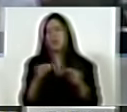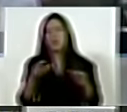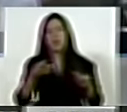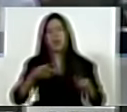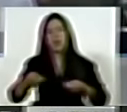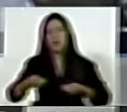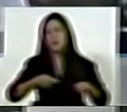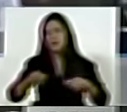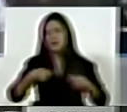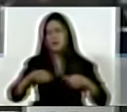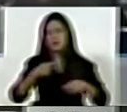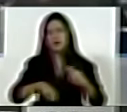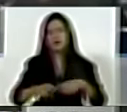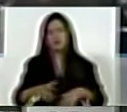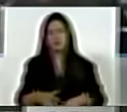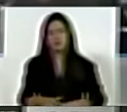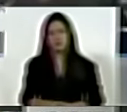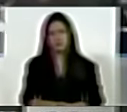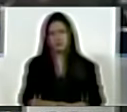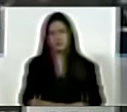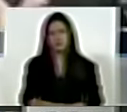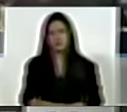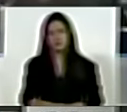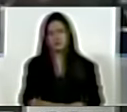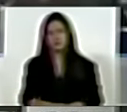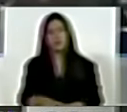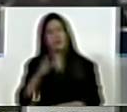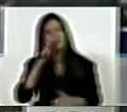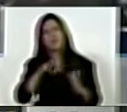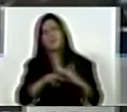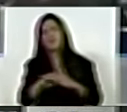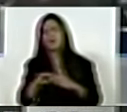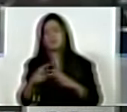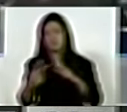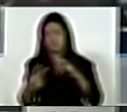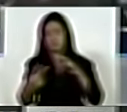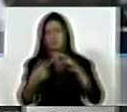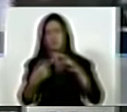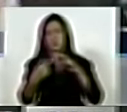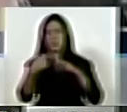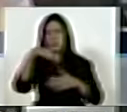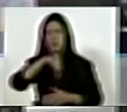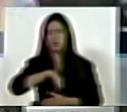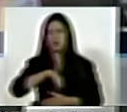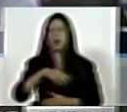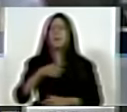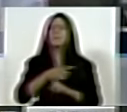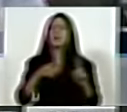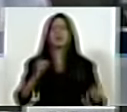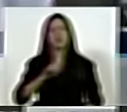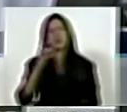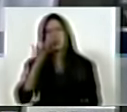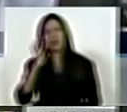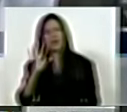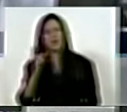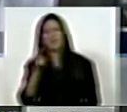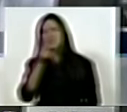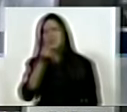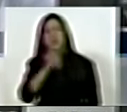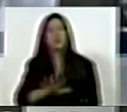comerciales intrarregionales, de ver más hacia nosotros mismos. Yo no creo que ninguno de los que estamos